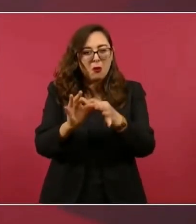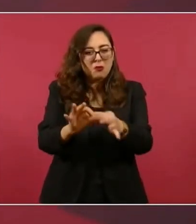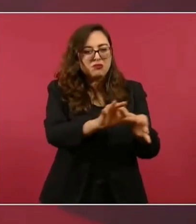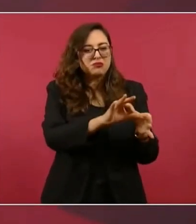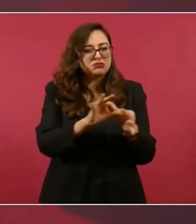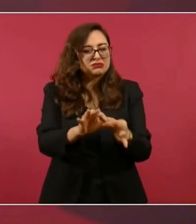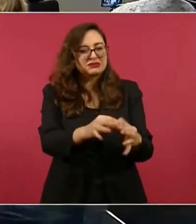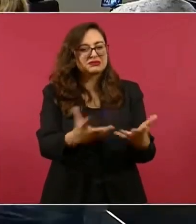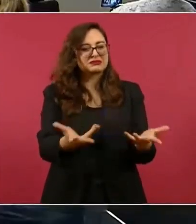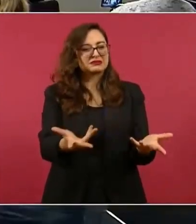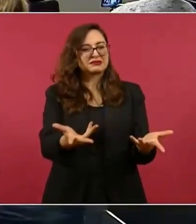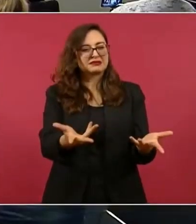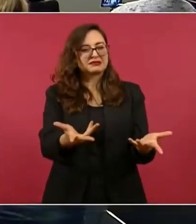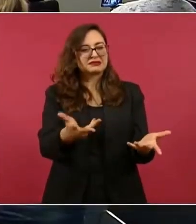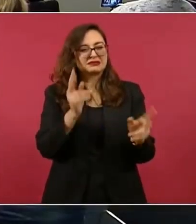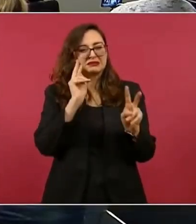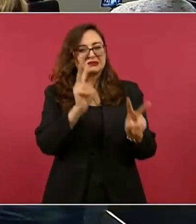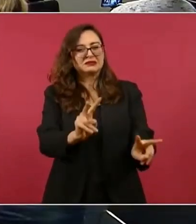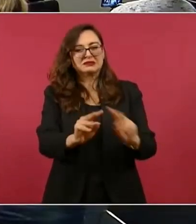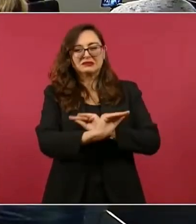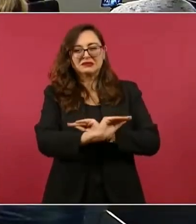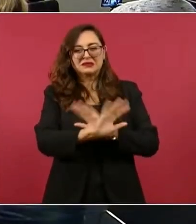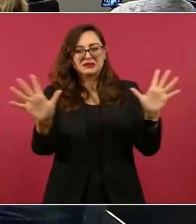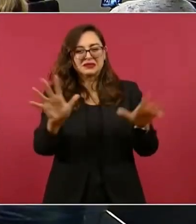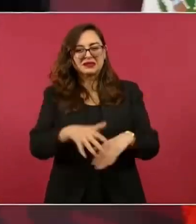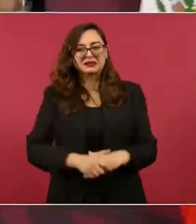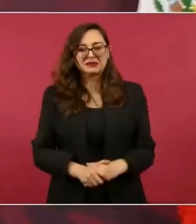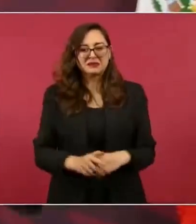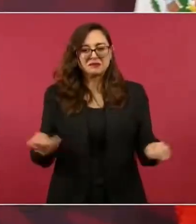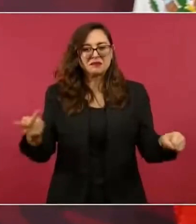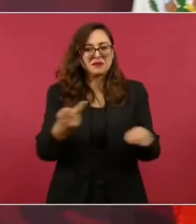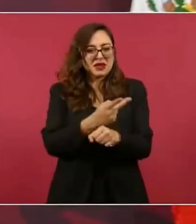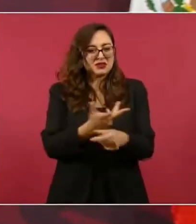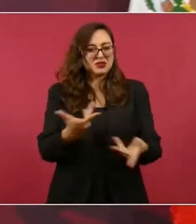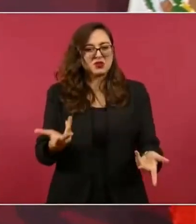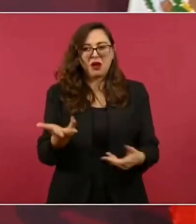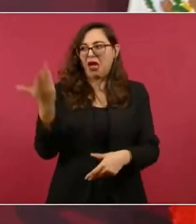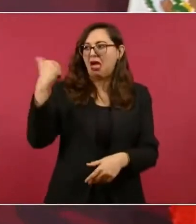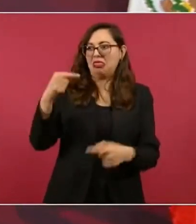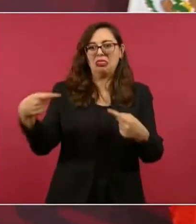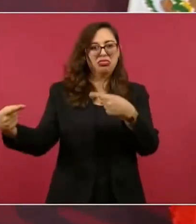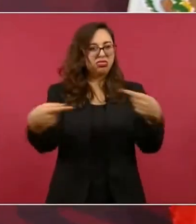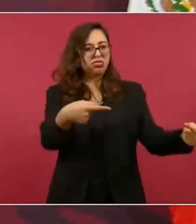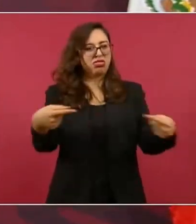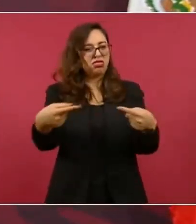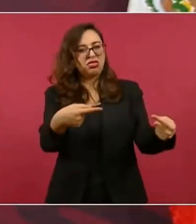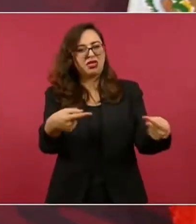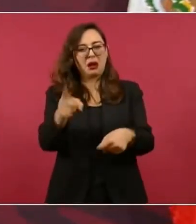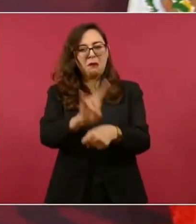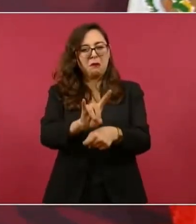tan descarado. ¿Dónde están los ideales? ¿Dónde están los principios?